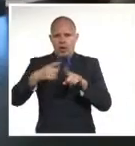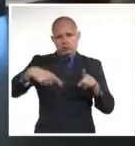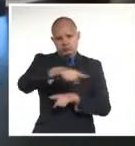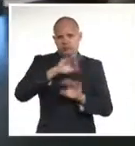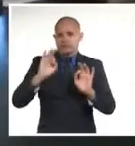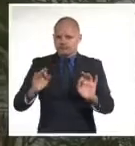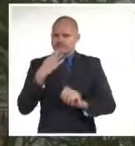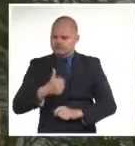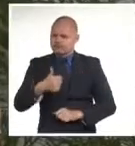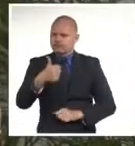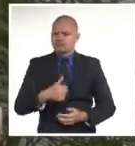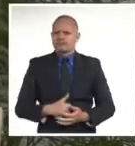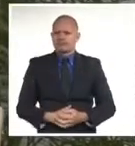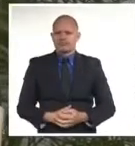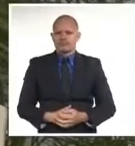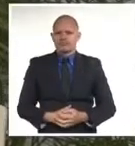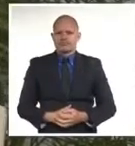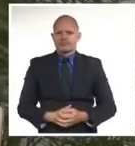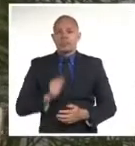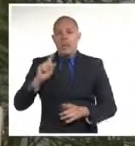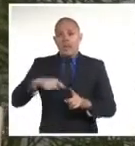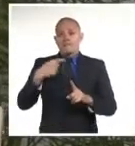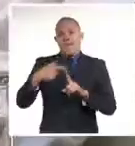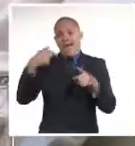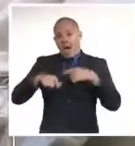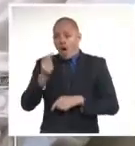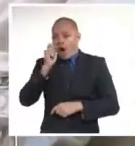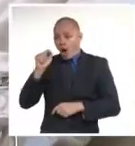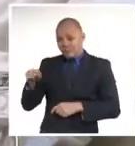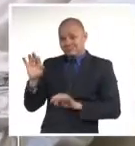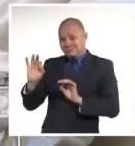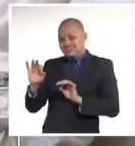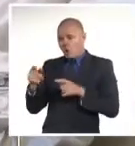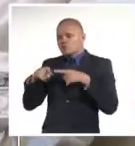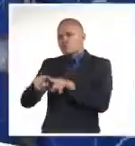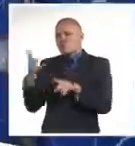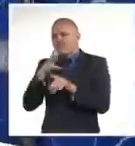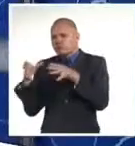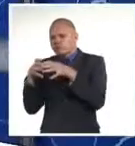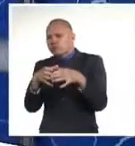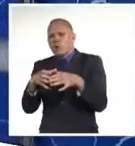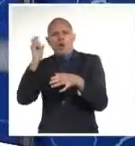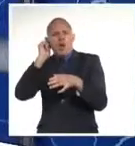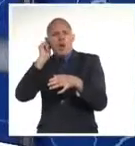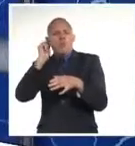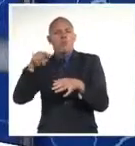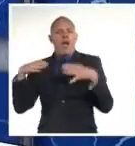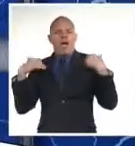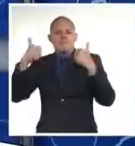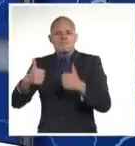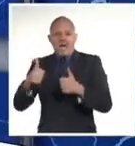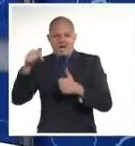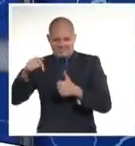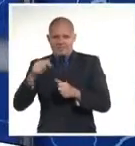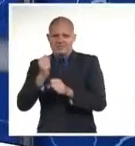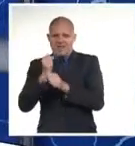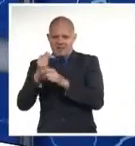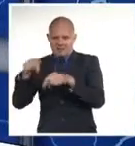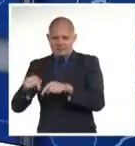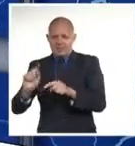entre países del sur. El distinguido visitante estuvo acompañado por Ivonne Cuencuesi Fossa, embajadora acreditada en Cuba,